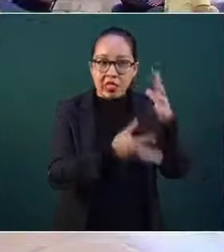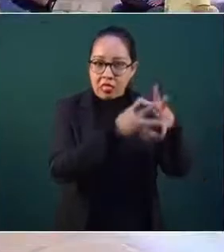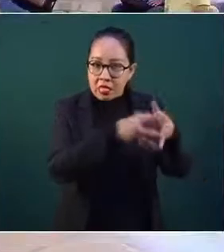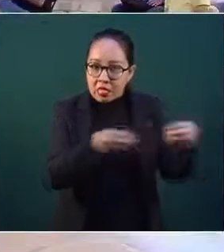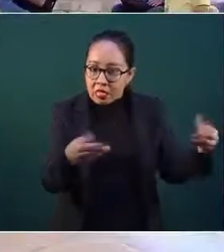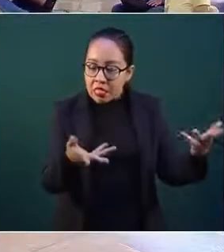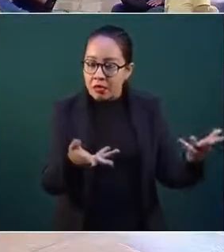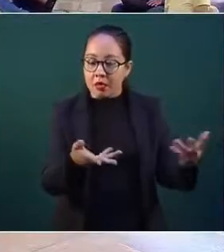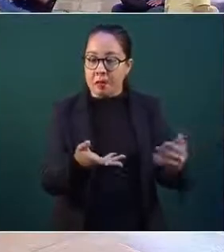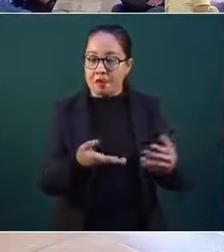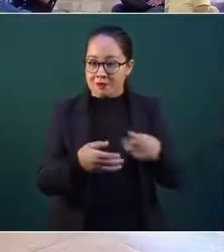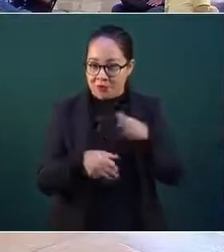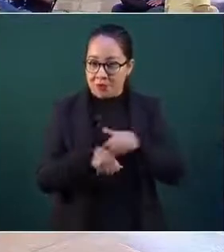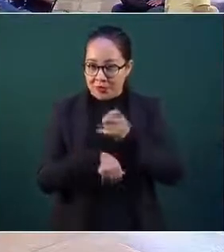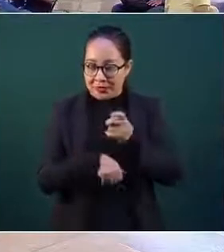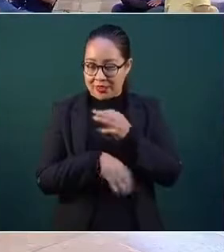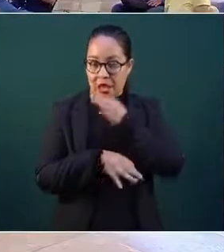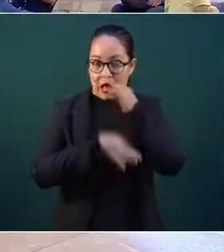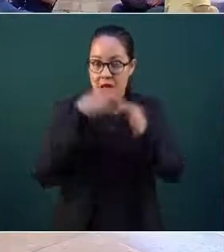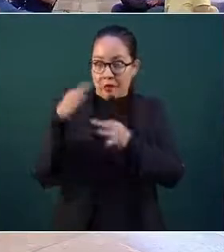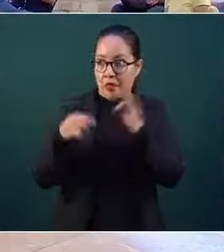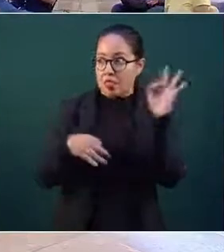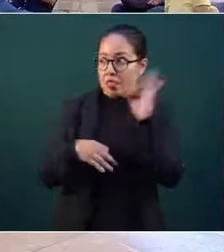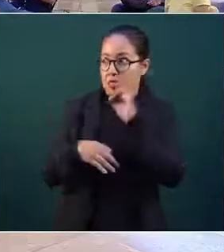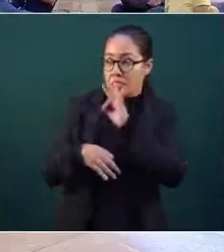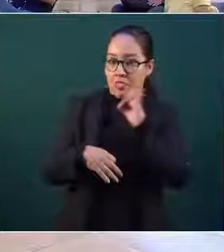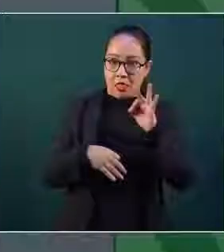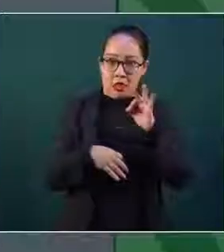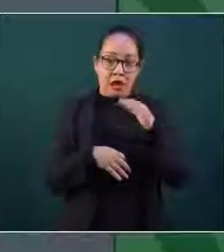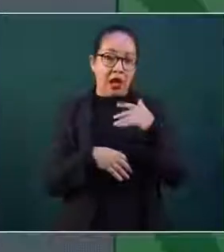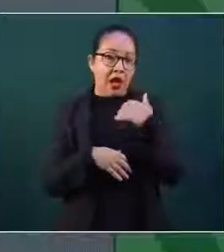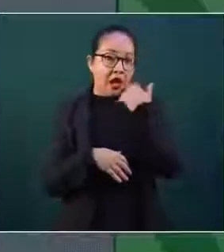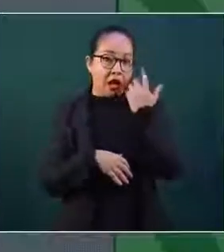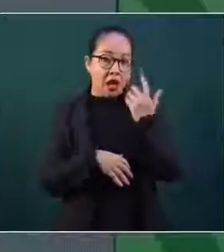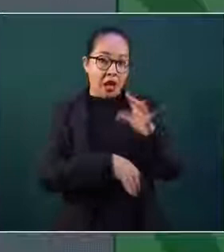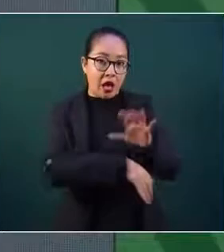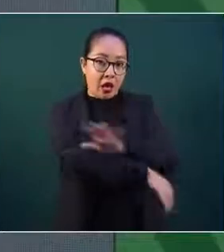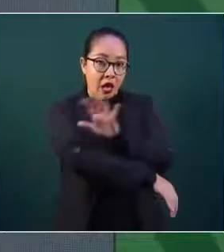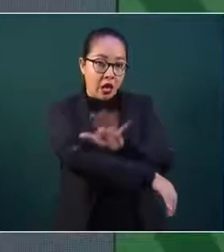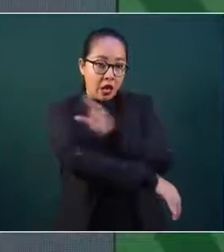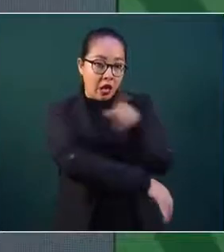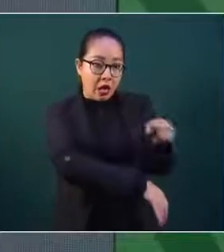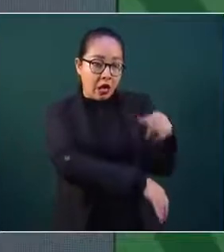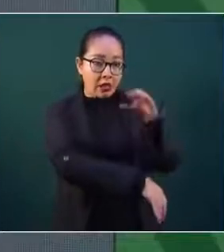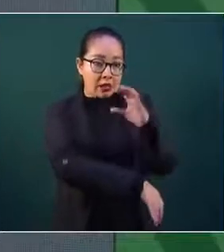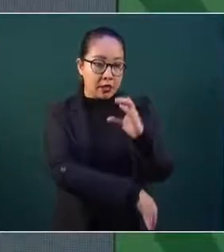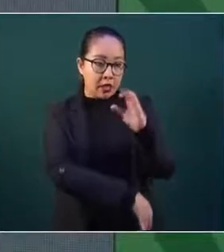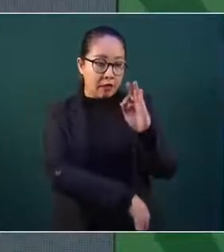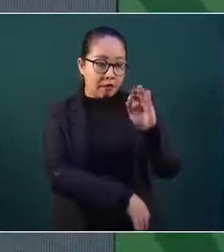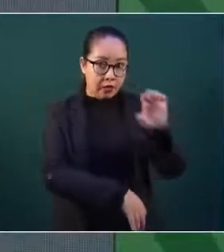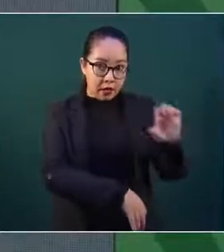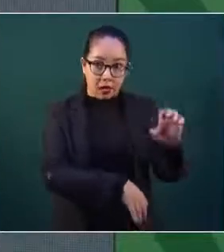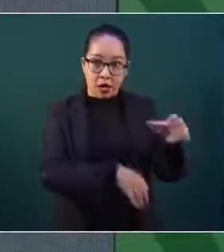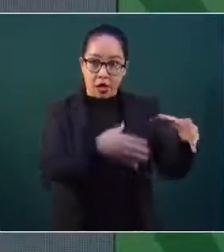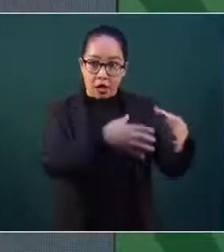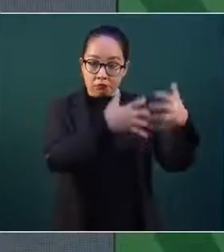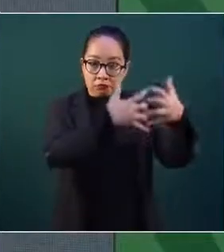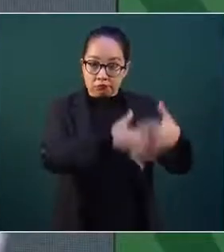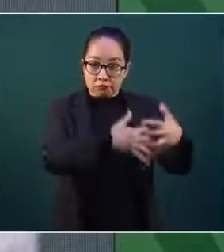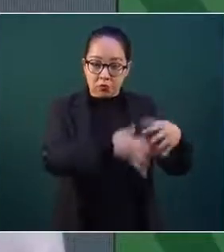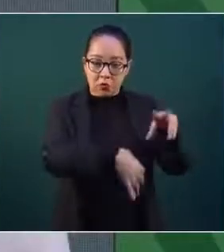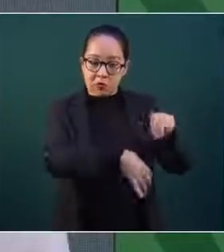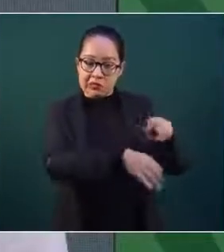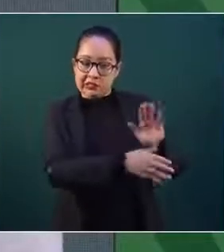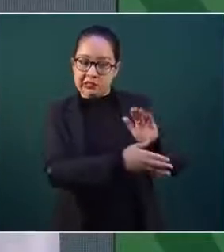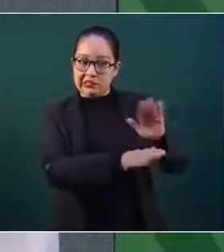porque quisieran que la Comisión Federal de Electricidad no generara energía eléctrica y que toda la energía eléctrica